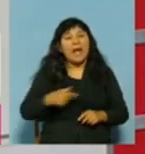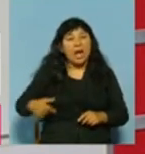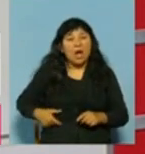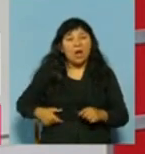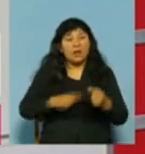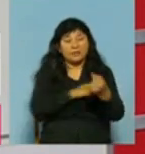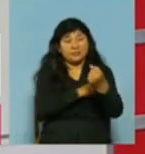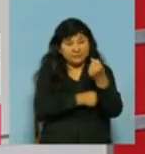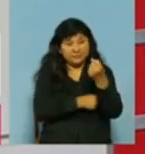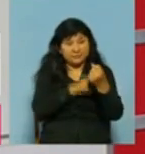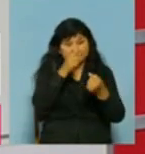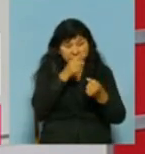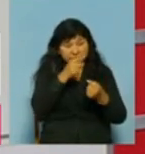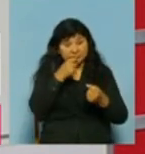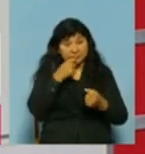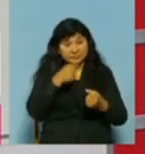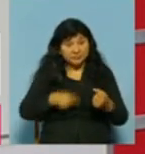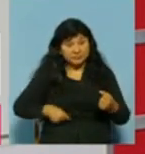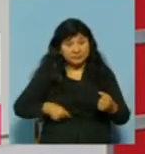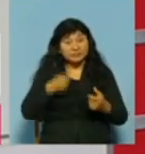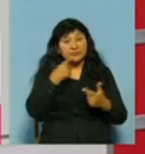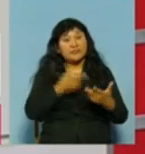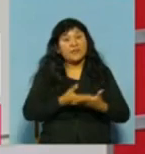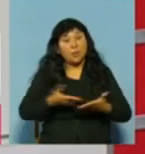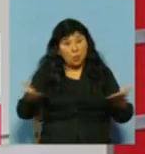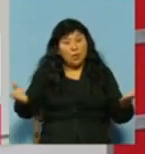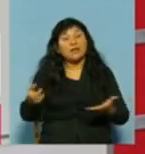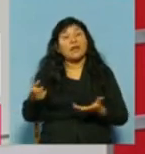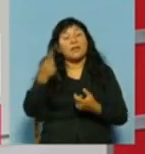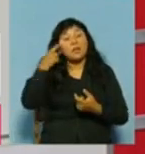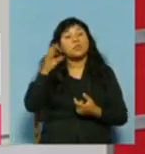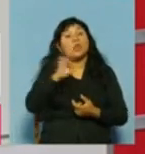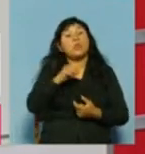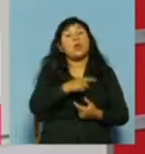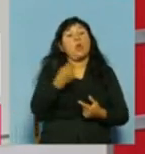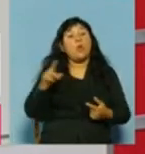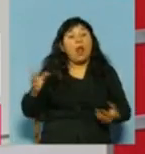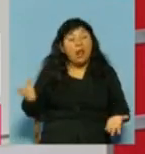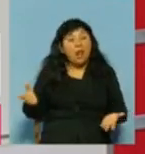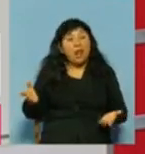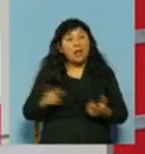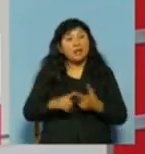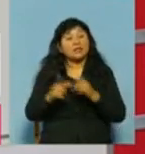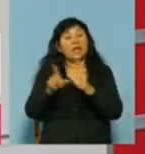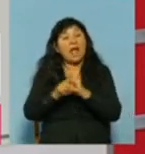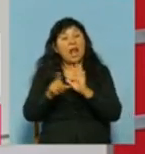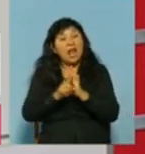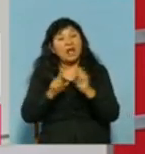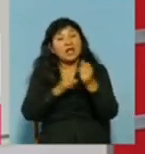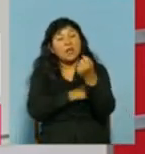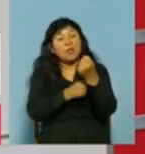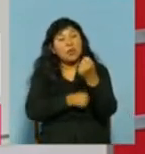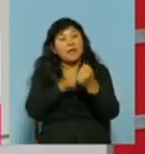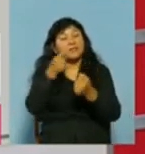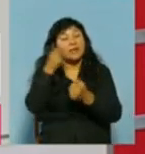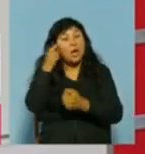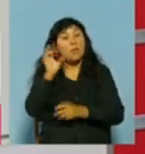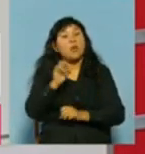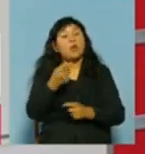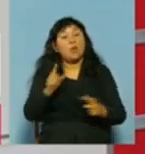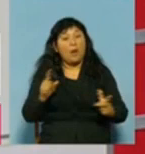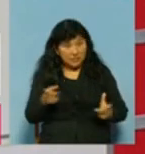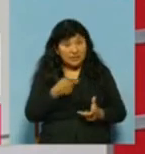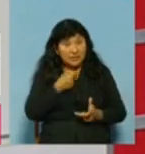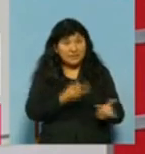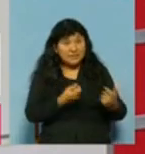gravísimo, es un mal precedente, y desde la legislatura misma. Y le mando un fuerte abrazo a mis compañeros de trabajo, a